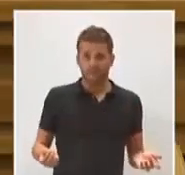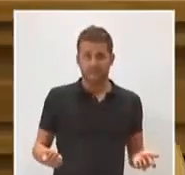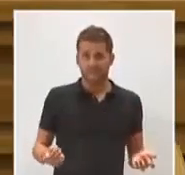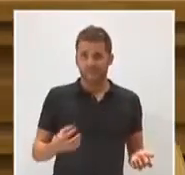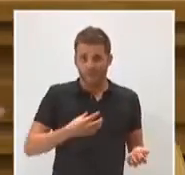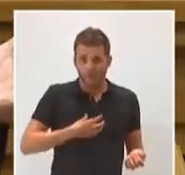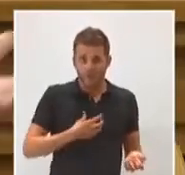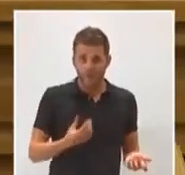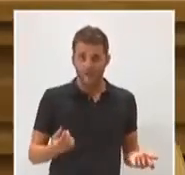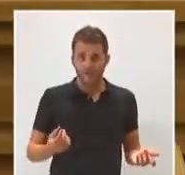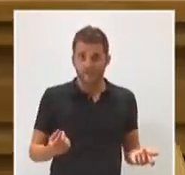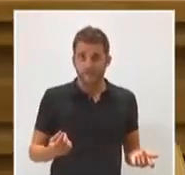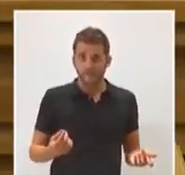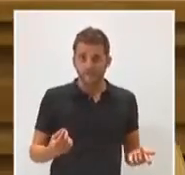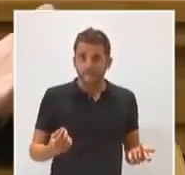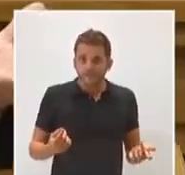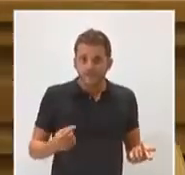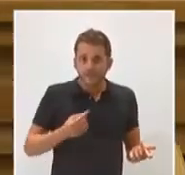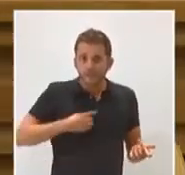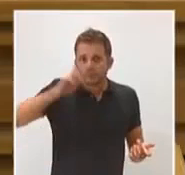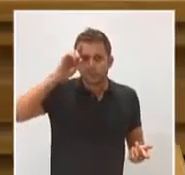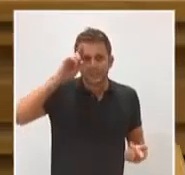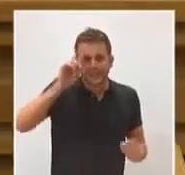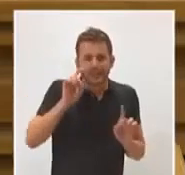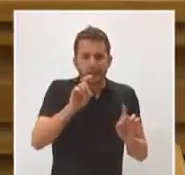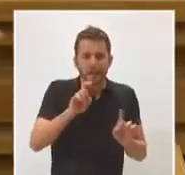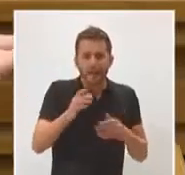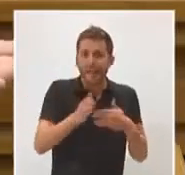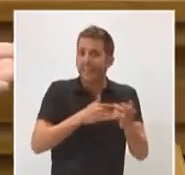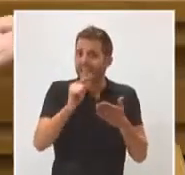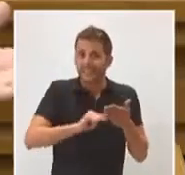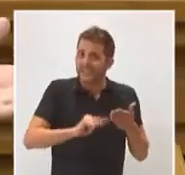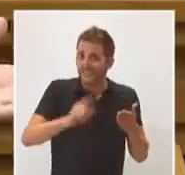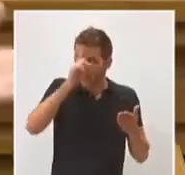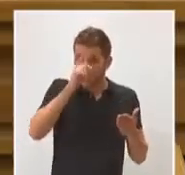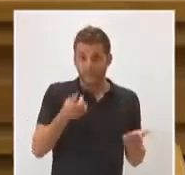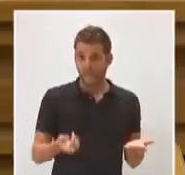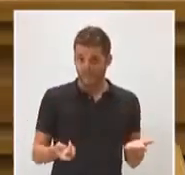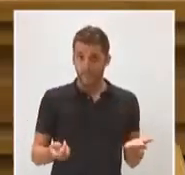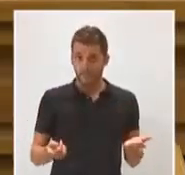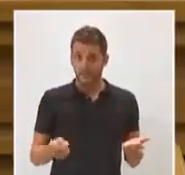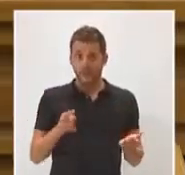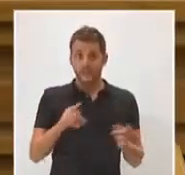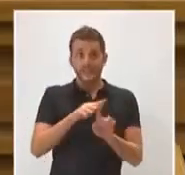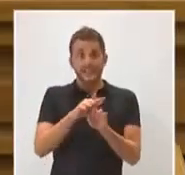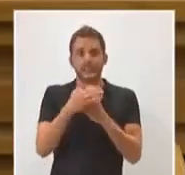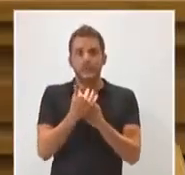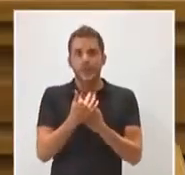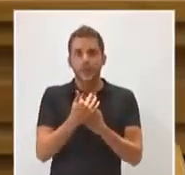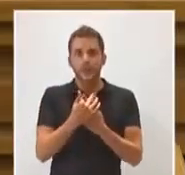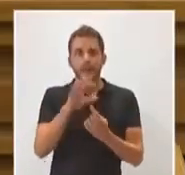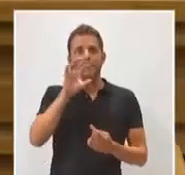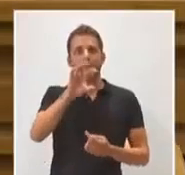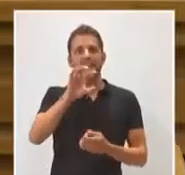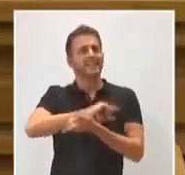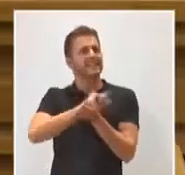podían no tendrían se habían básicamente escribir esta es la realidad del país cómo ha cambiado por tanto tenemos mucho